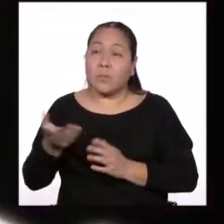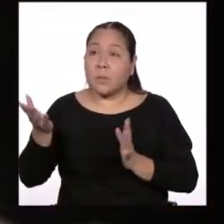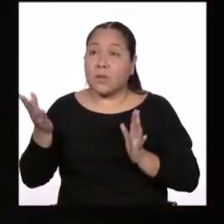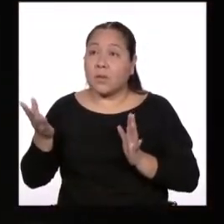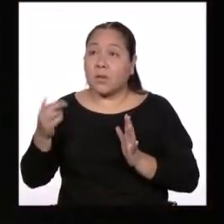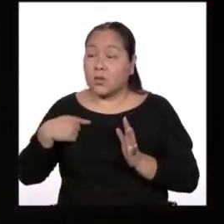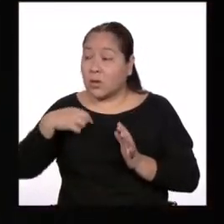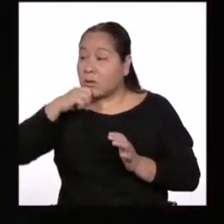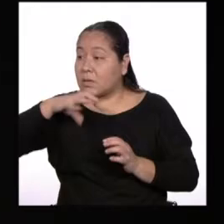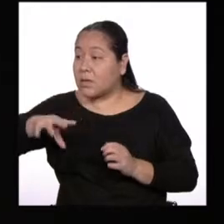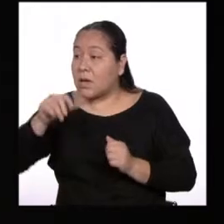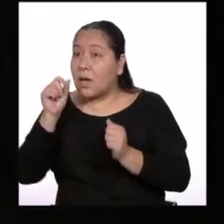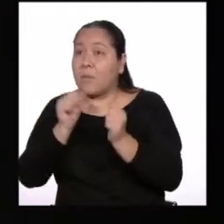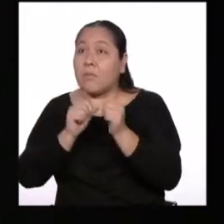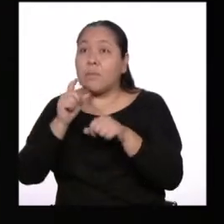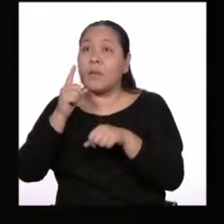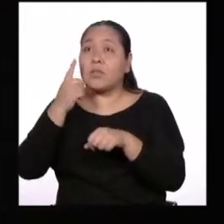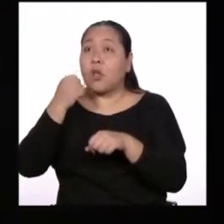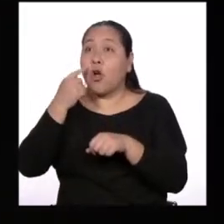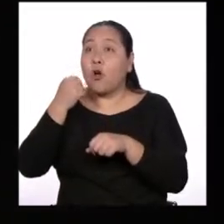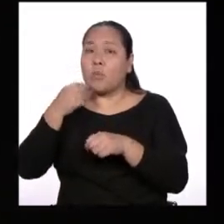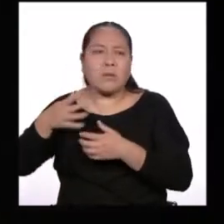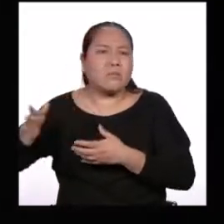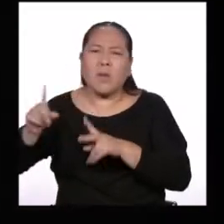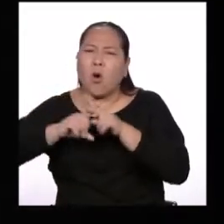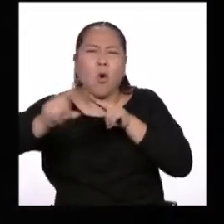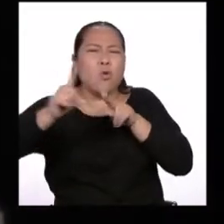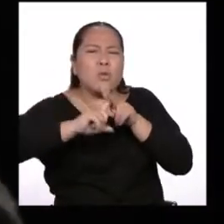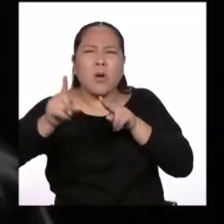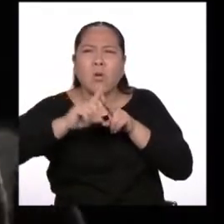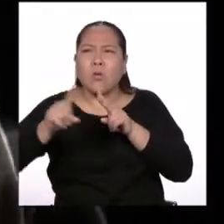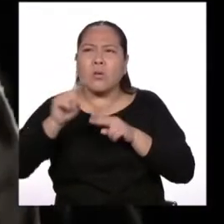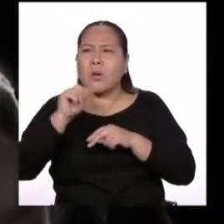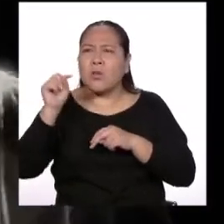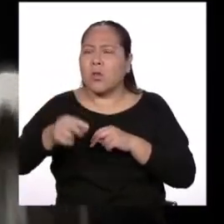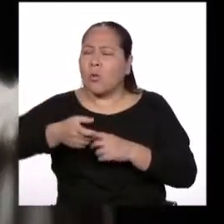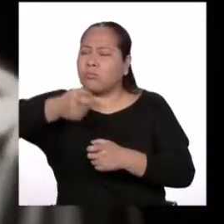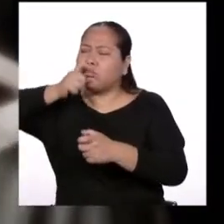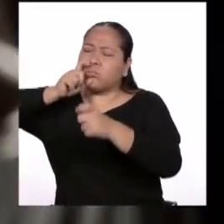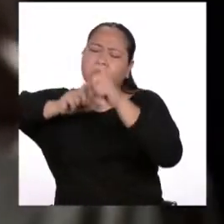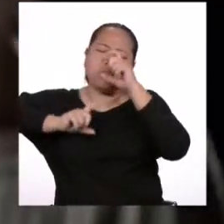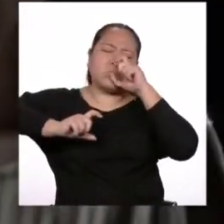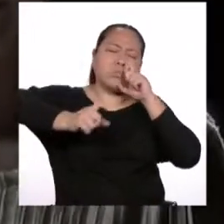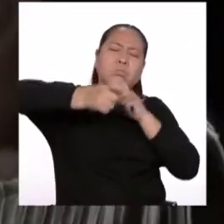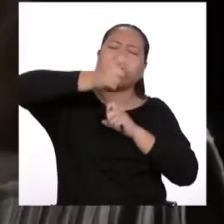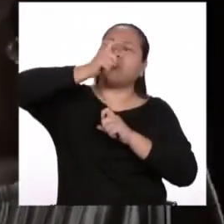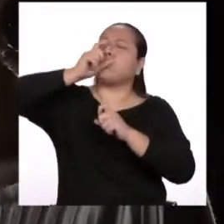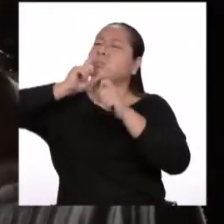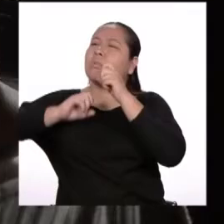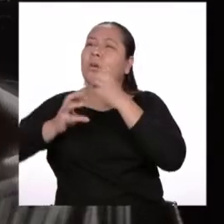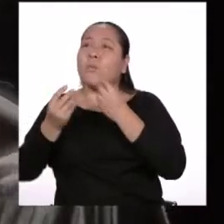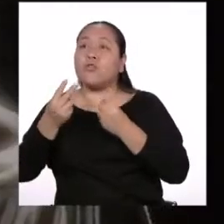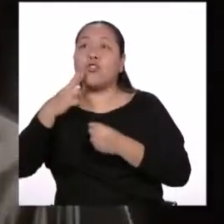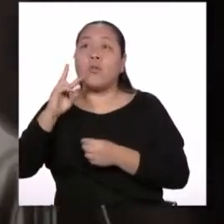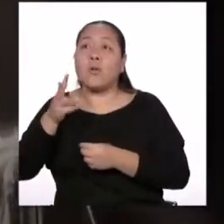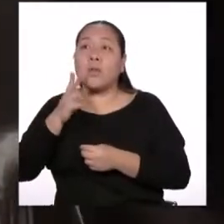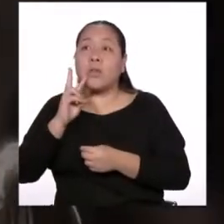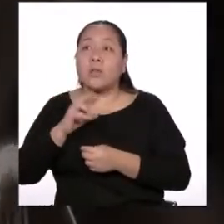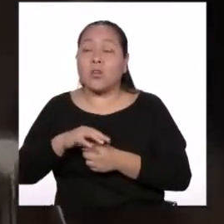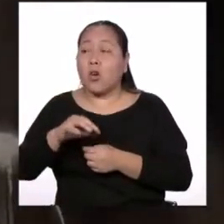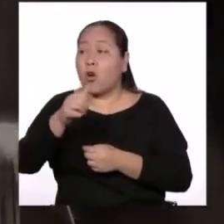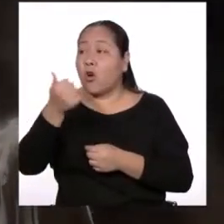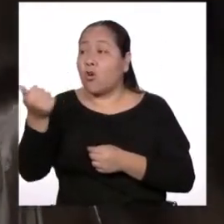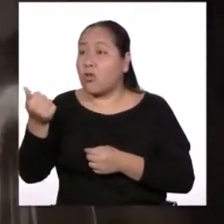Entonces les dije a mis hombres que huyeran, pero no me hicieron caso. Bebieron mucho vino, mientras que otros Icones